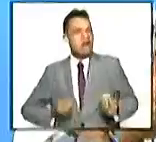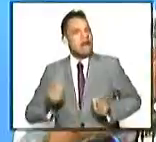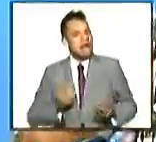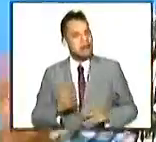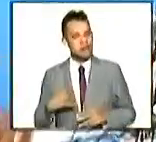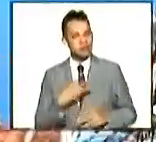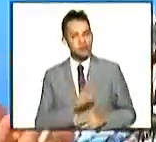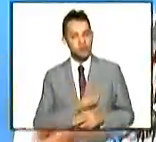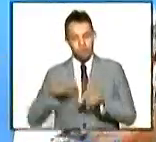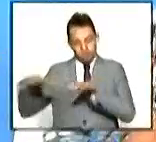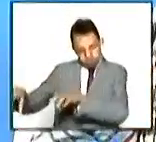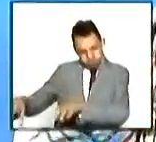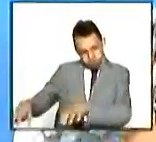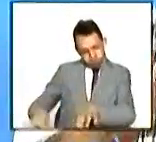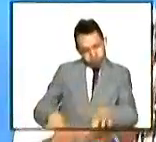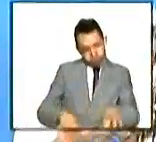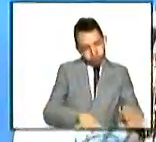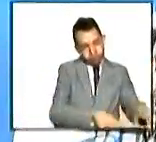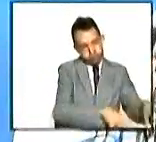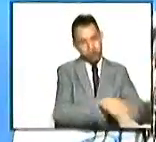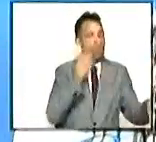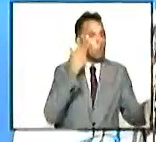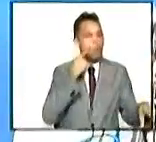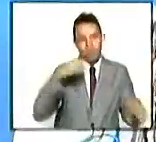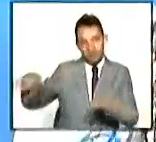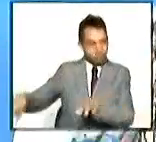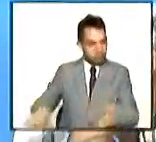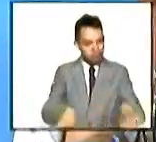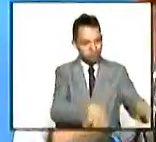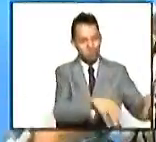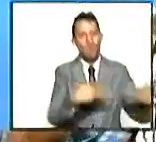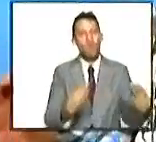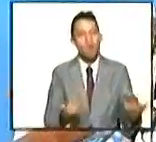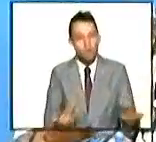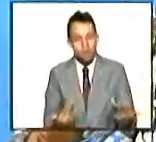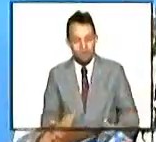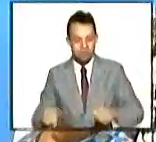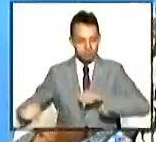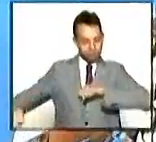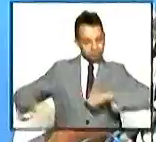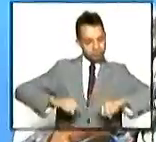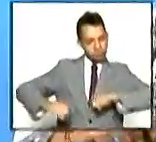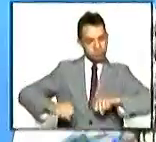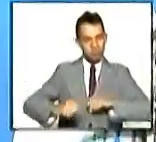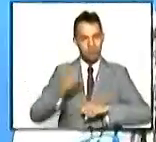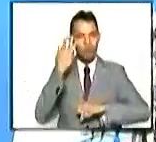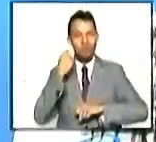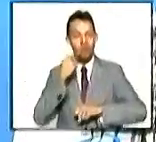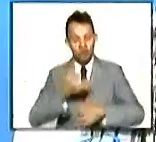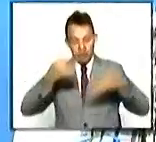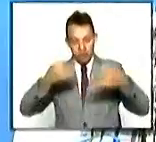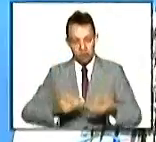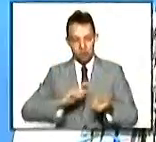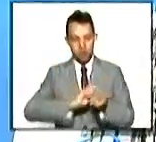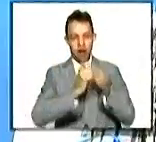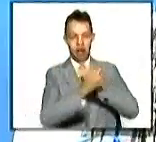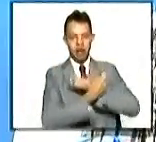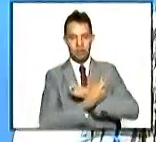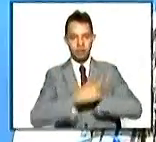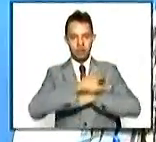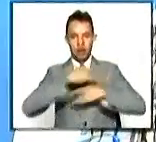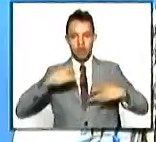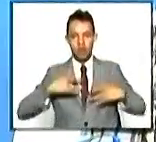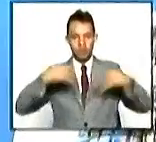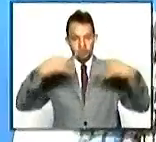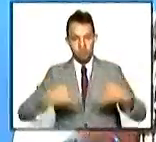del comportamiento en nuestra vida cotidiana. Ahí buscaremos siempre, todos los días, alternativas para mejorar las condiciones de